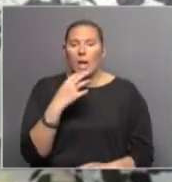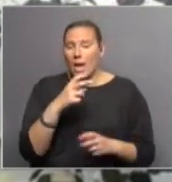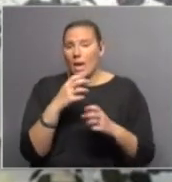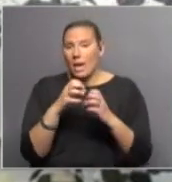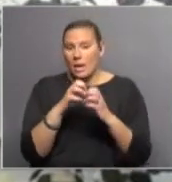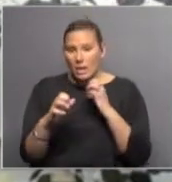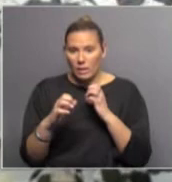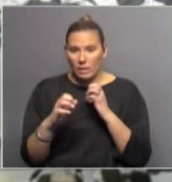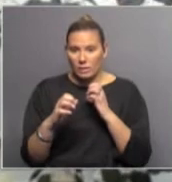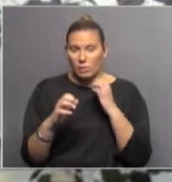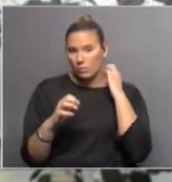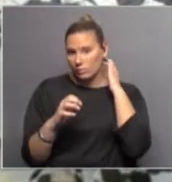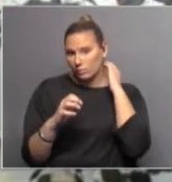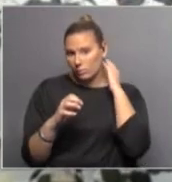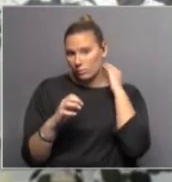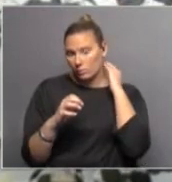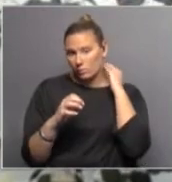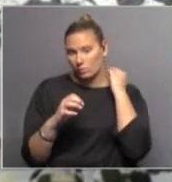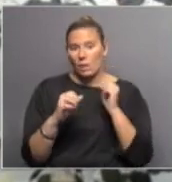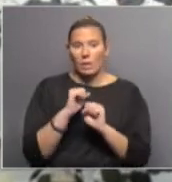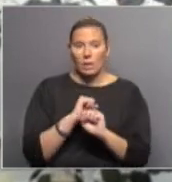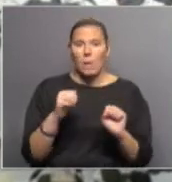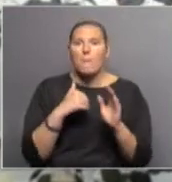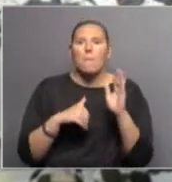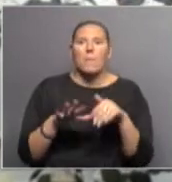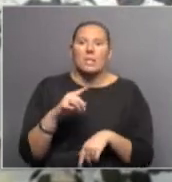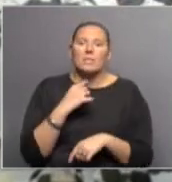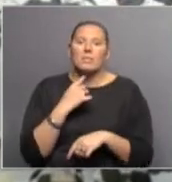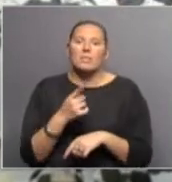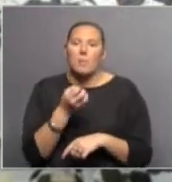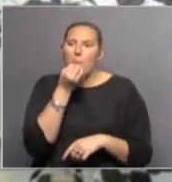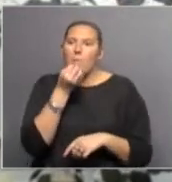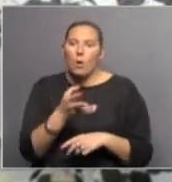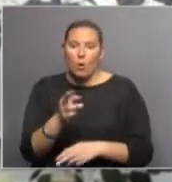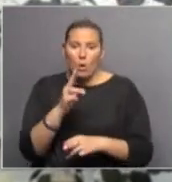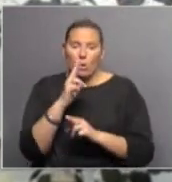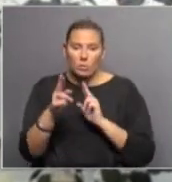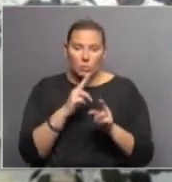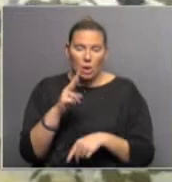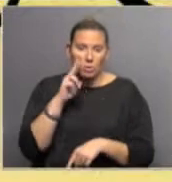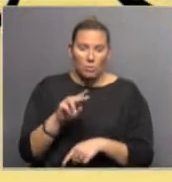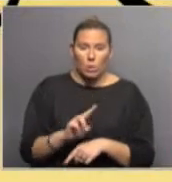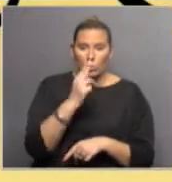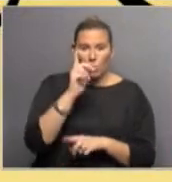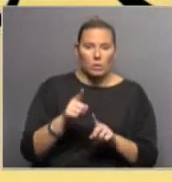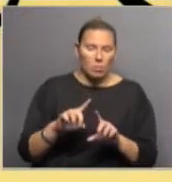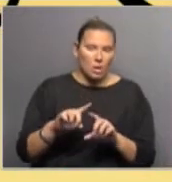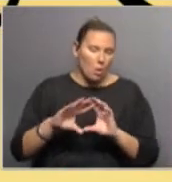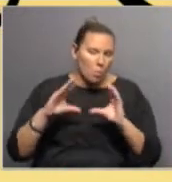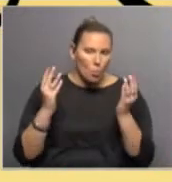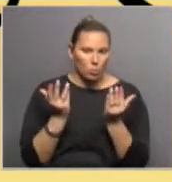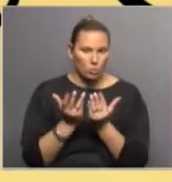energético que logra en verdad mayor eficiencia, mejores resultados. Y esto se ve en Uruguay, pero se ve en el mundo. O sea,